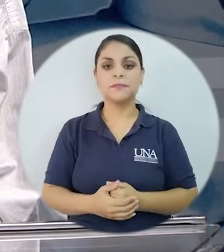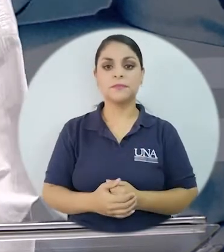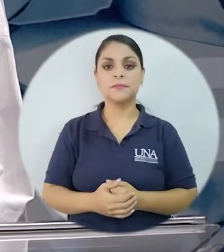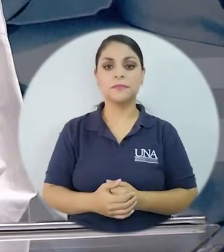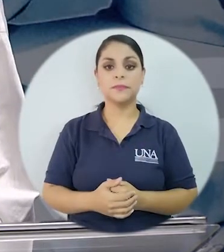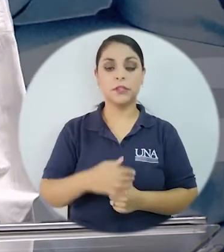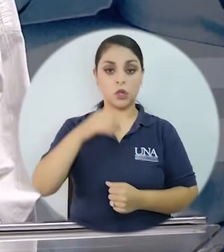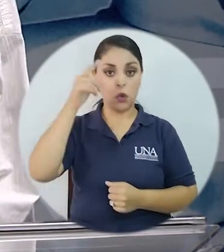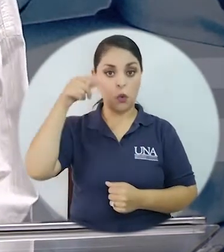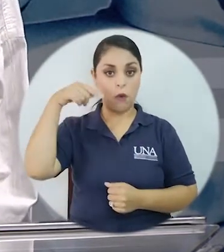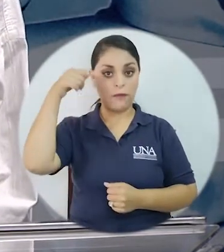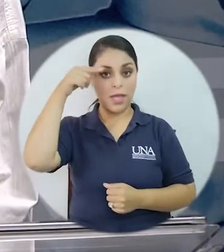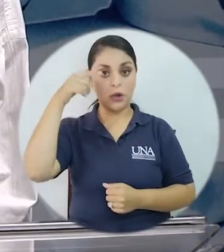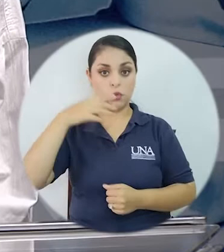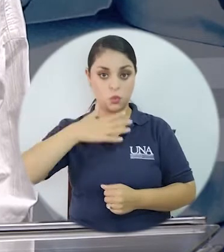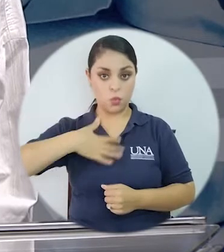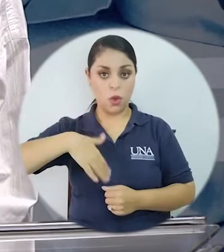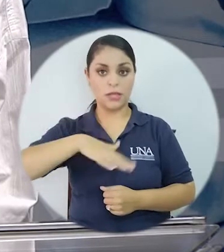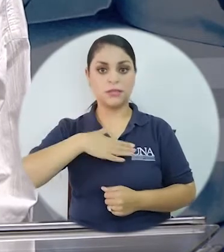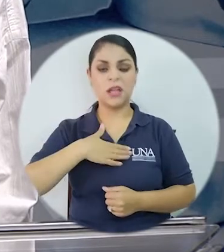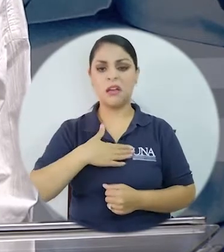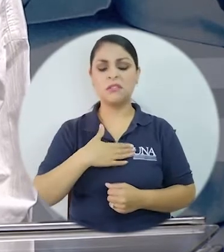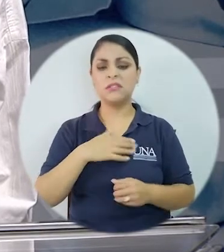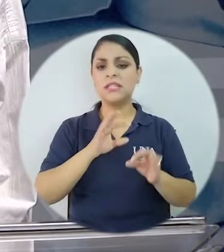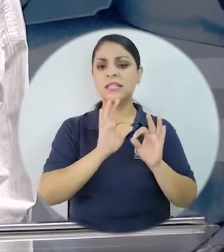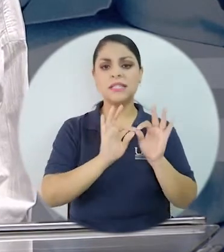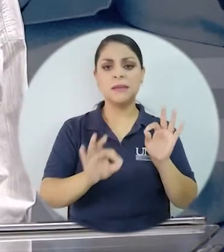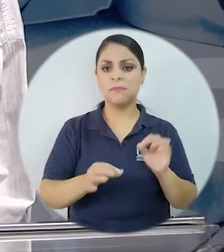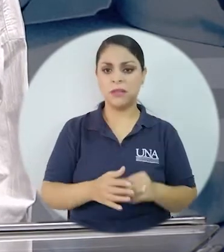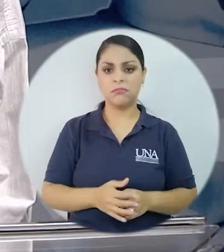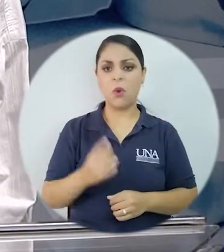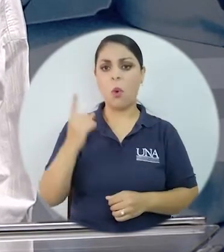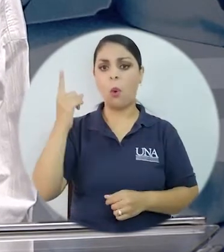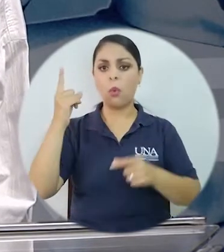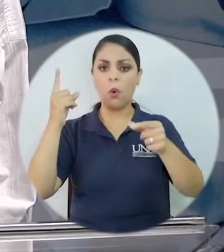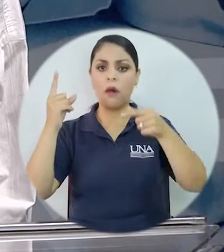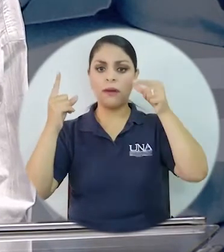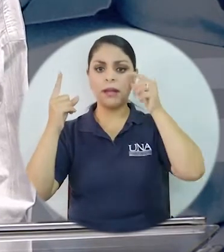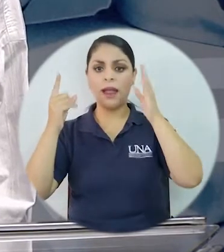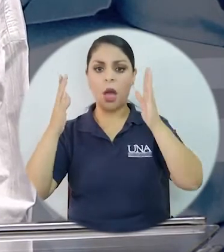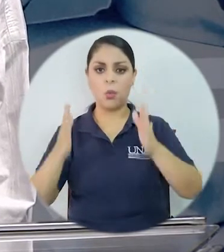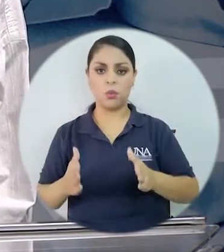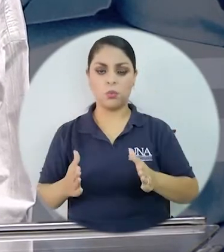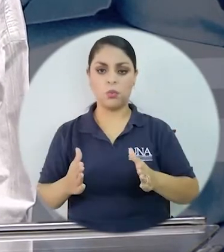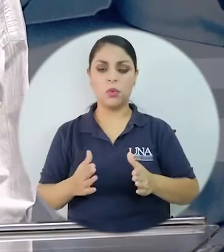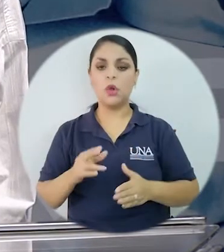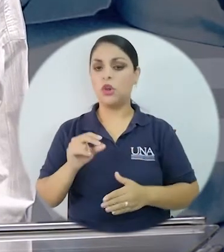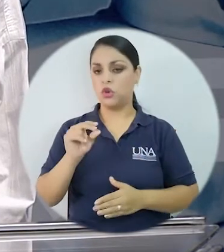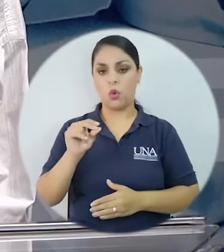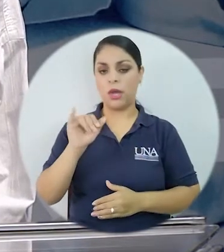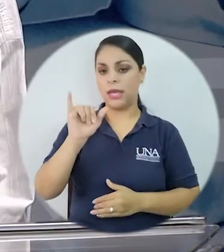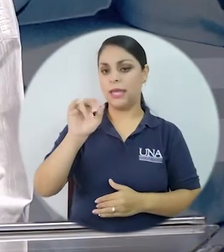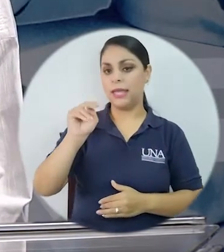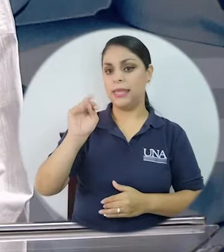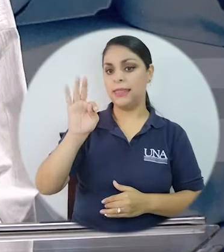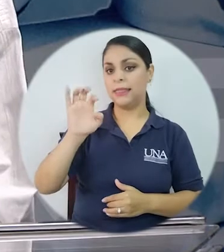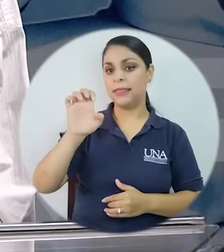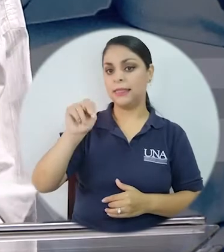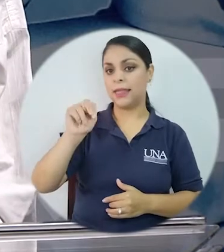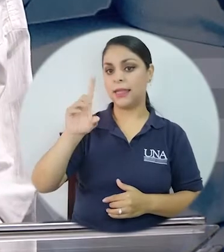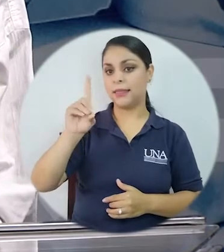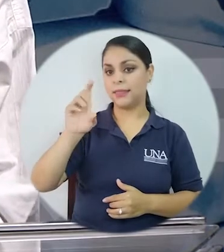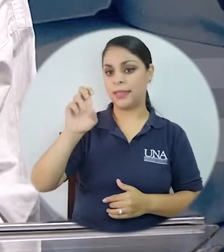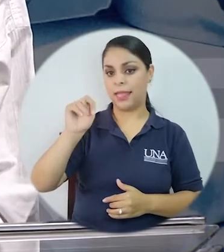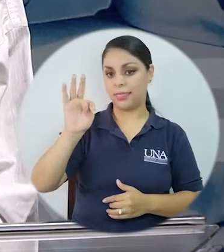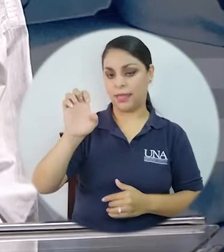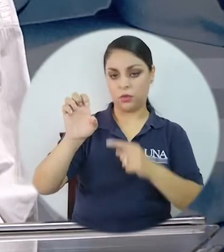la estructura de gobierno nuestra era muy simple. Un gobernador, ni siquiera un intendente, no tuvimos